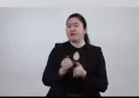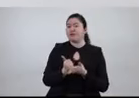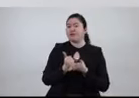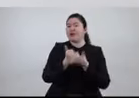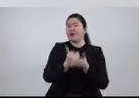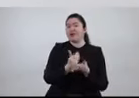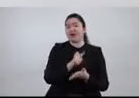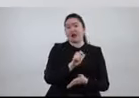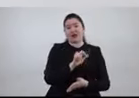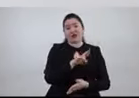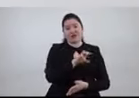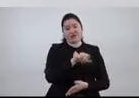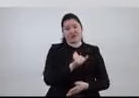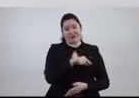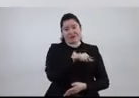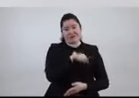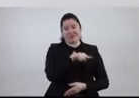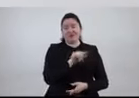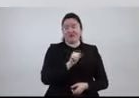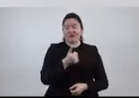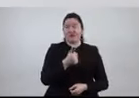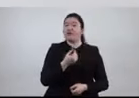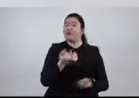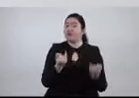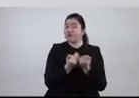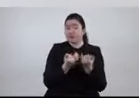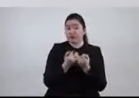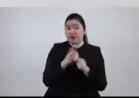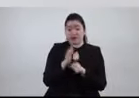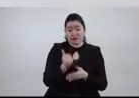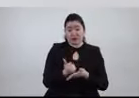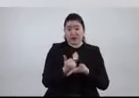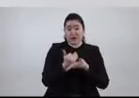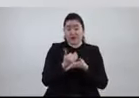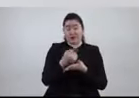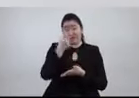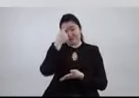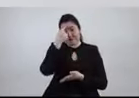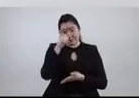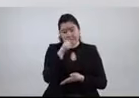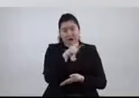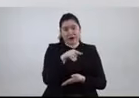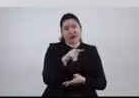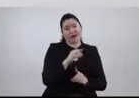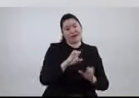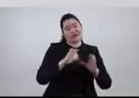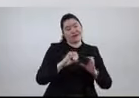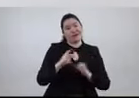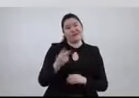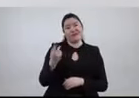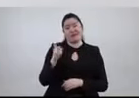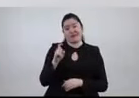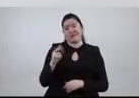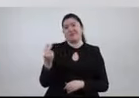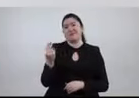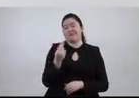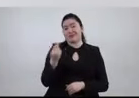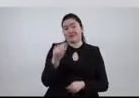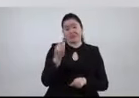el llamado sigue siendo el mismo a la población de cuidar el agua, dado que aún no inicia pues la temporada de lluvias en esta